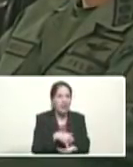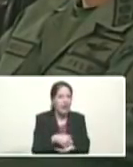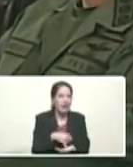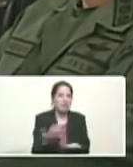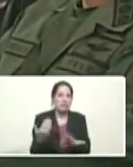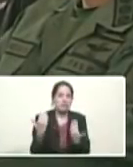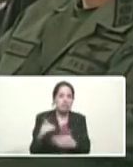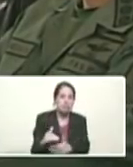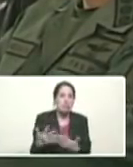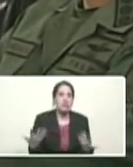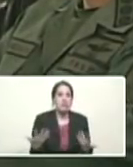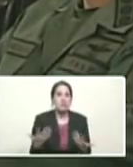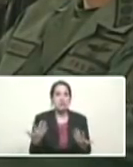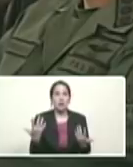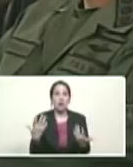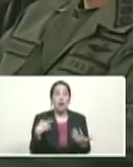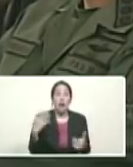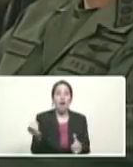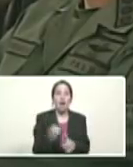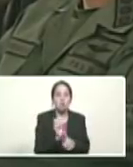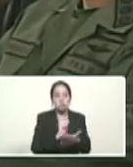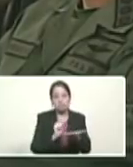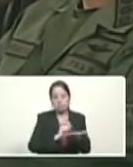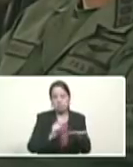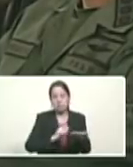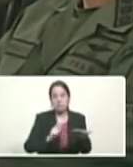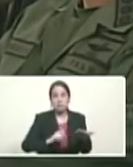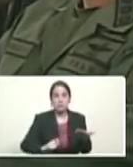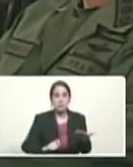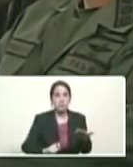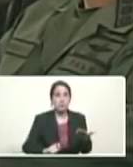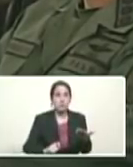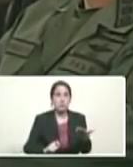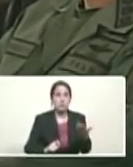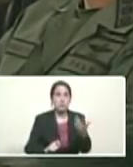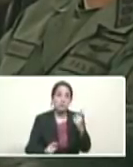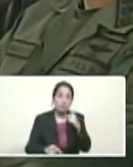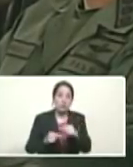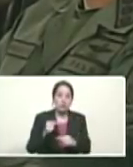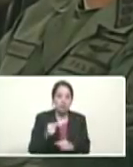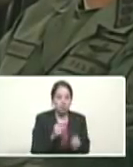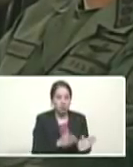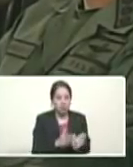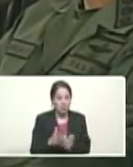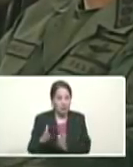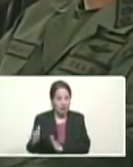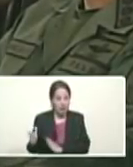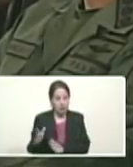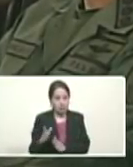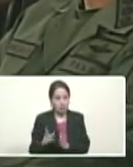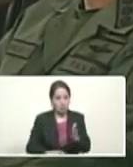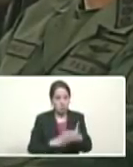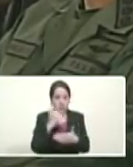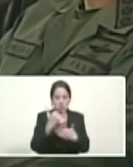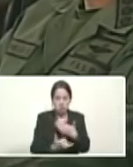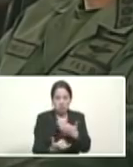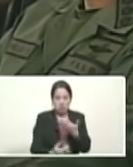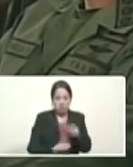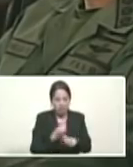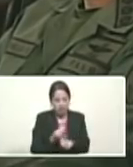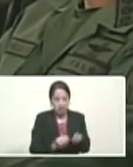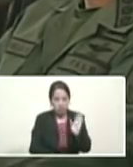limitaciones eso nos va a permitir a nosotros generar un plan de elevación